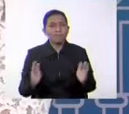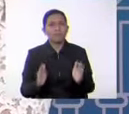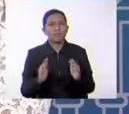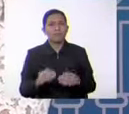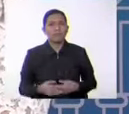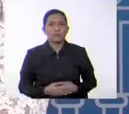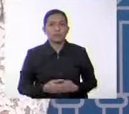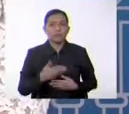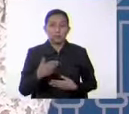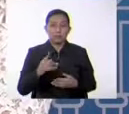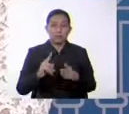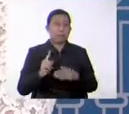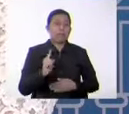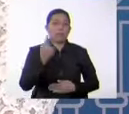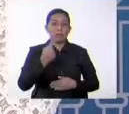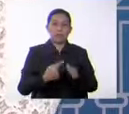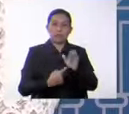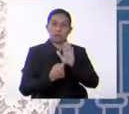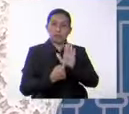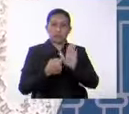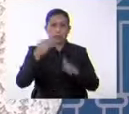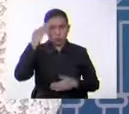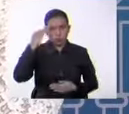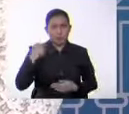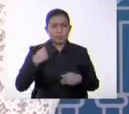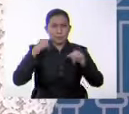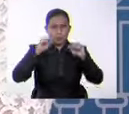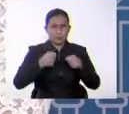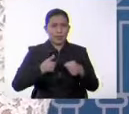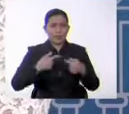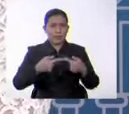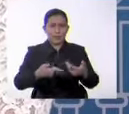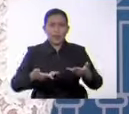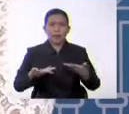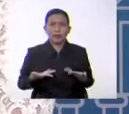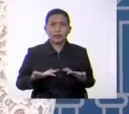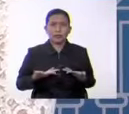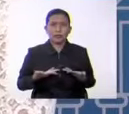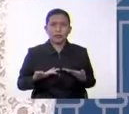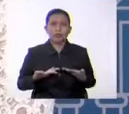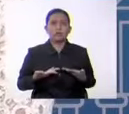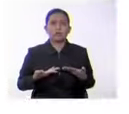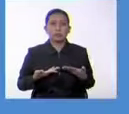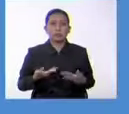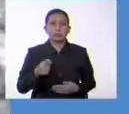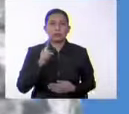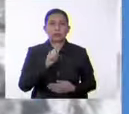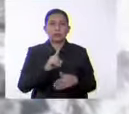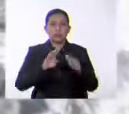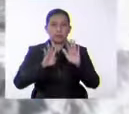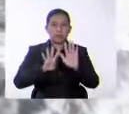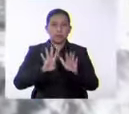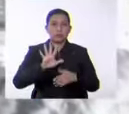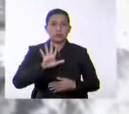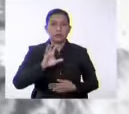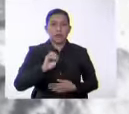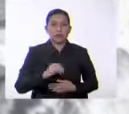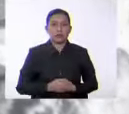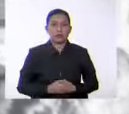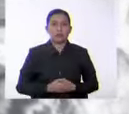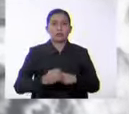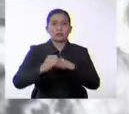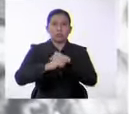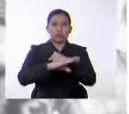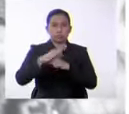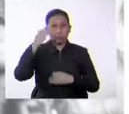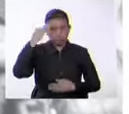una plataforma para que la mujer pueda exigir sus derechos, tanto así que en 1950 ya se proclama el voto